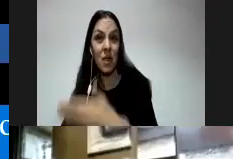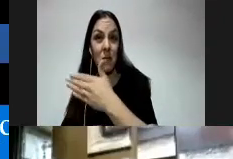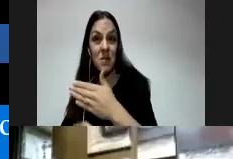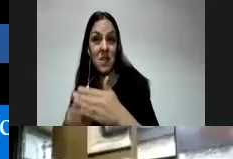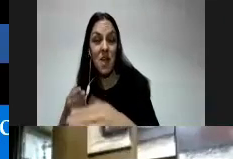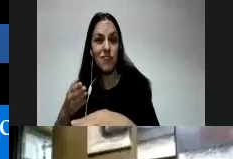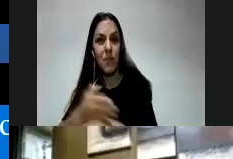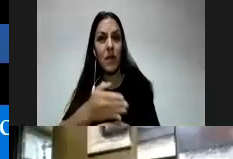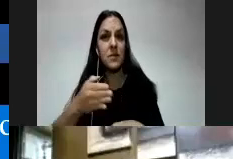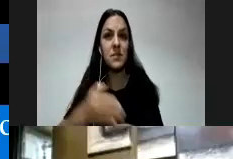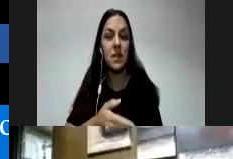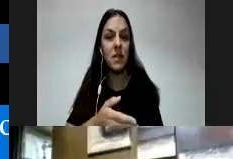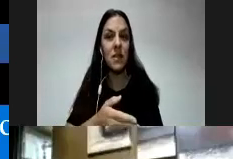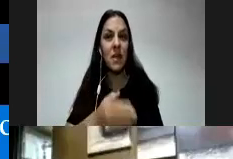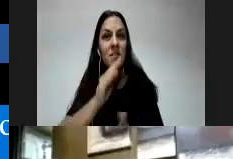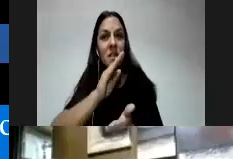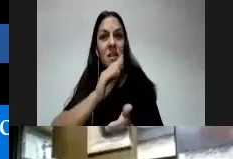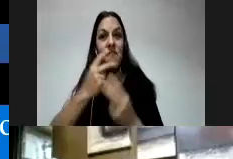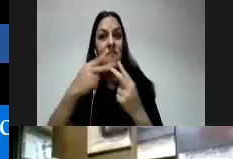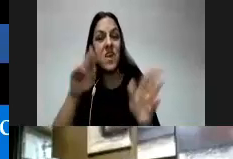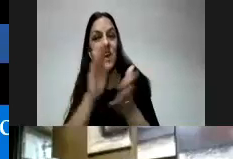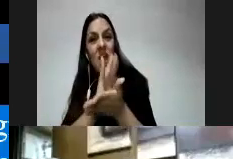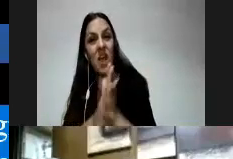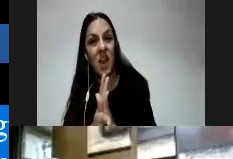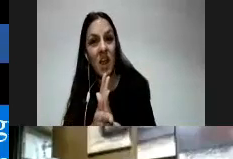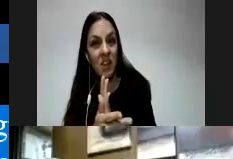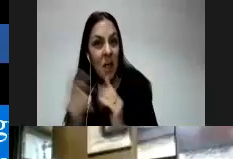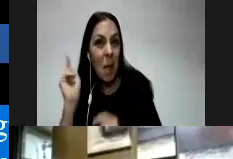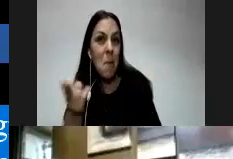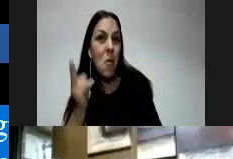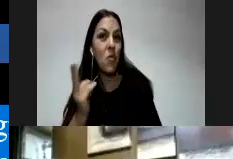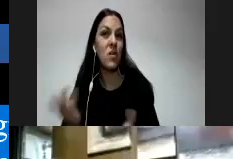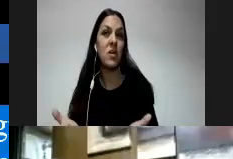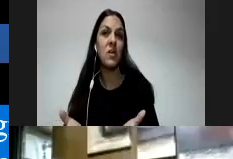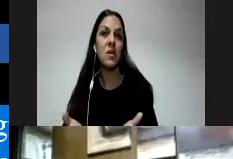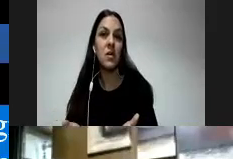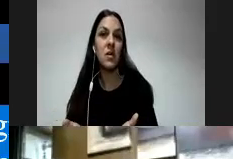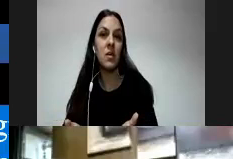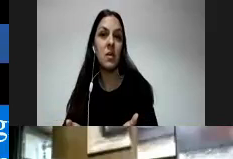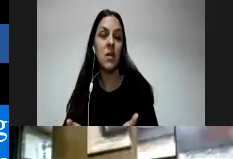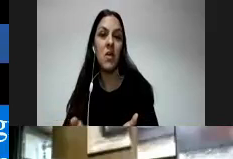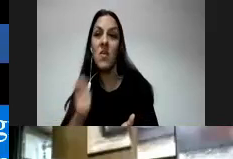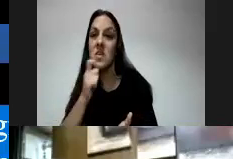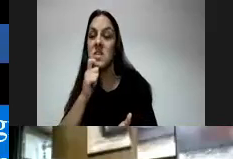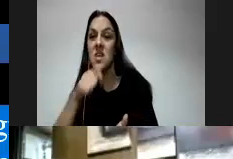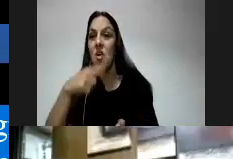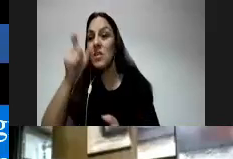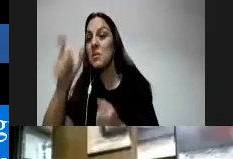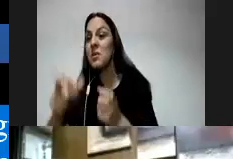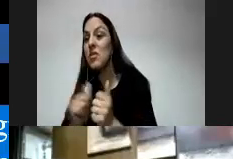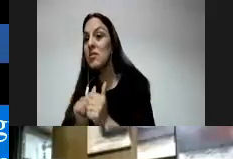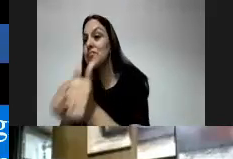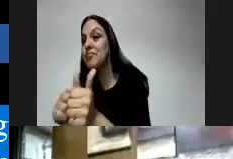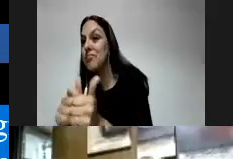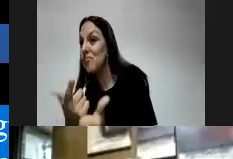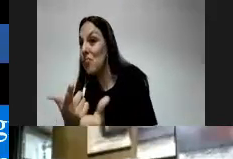al beneficio de gratuidad en el transporte público de pasajeros sin la presencia de un acompañante, a pesar de